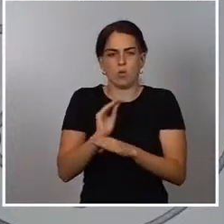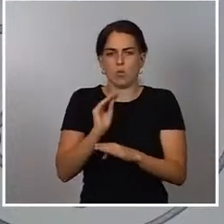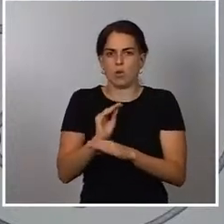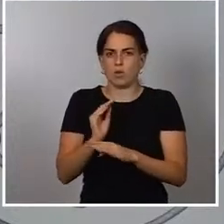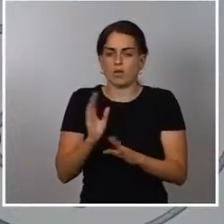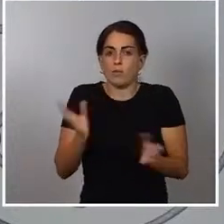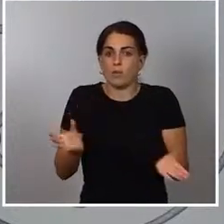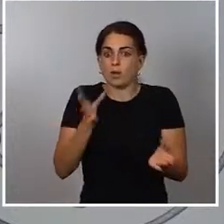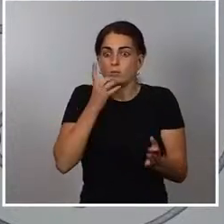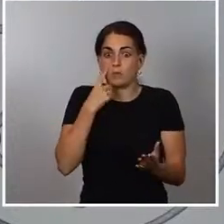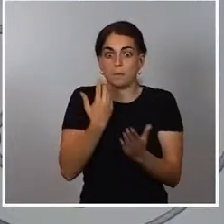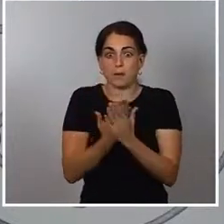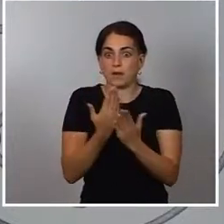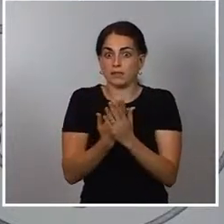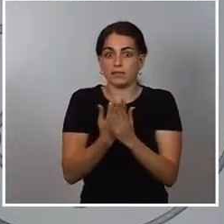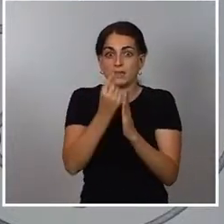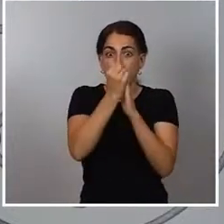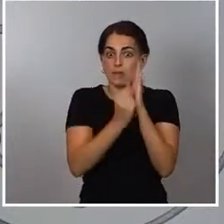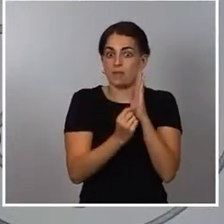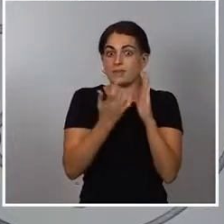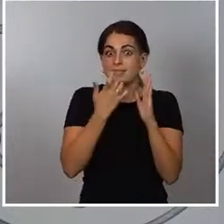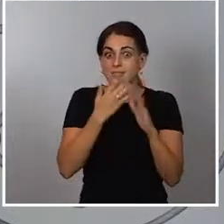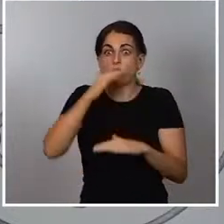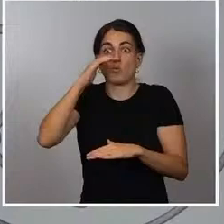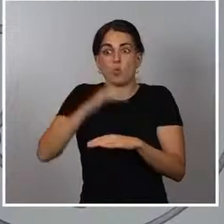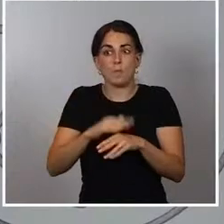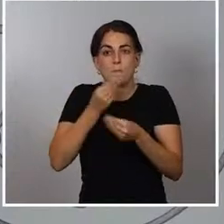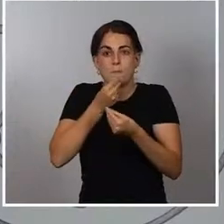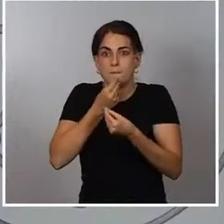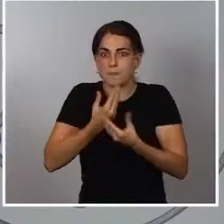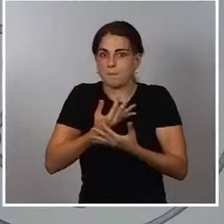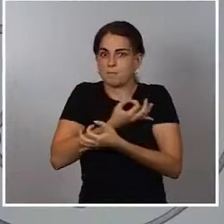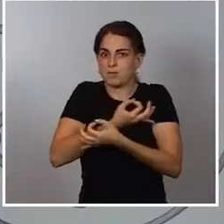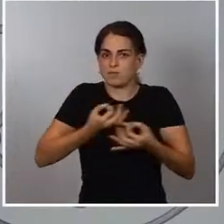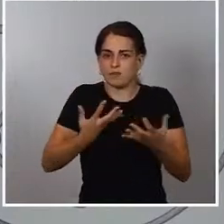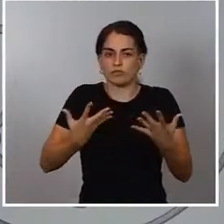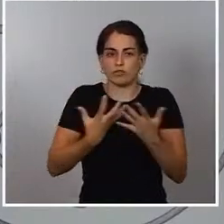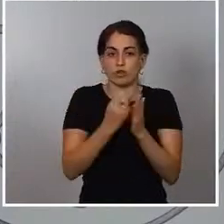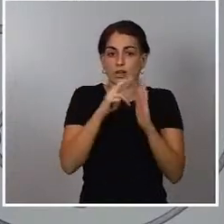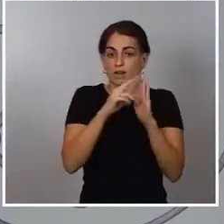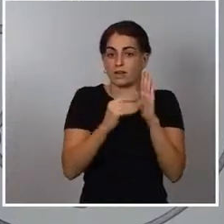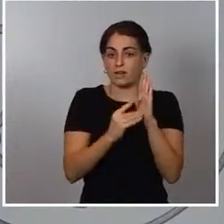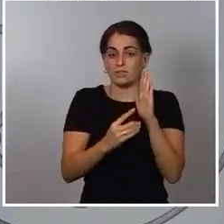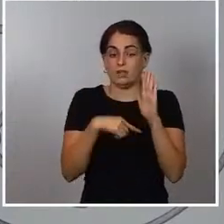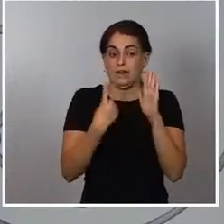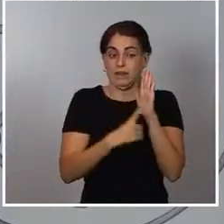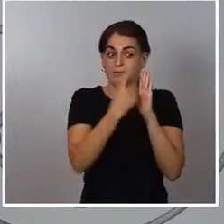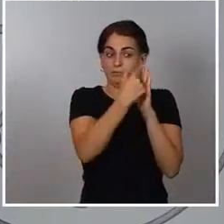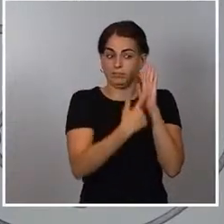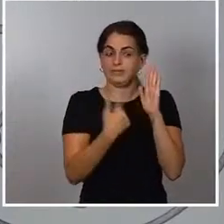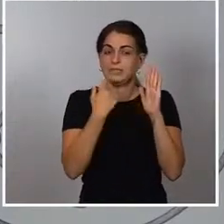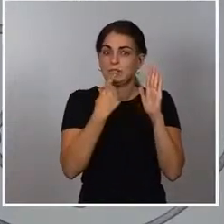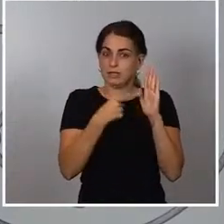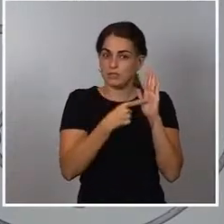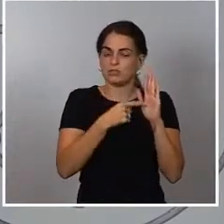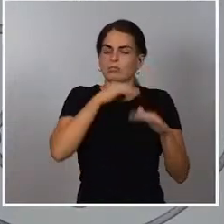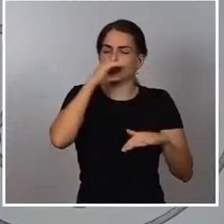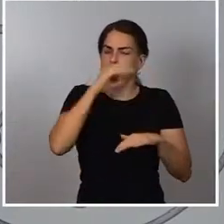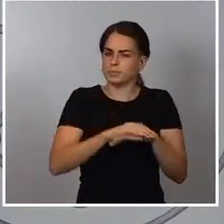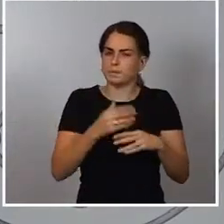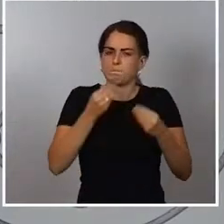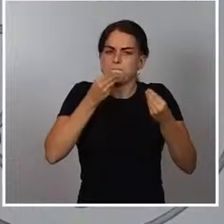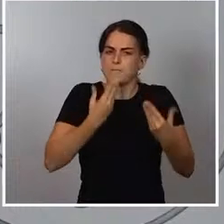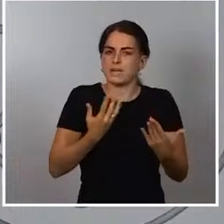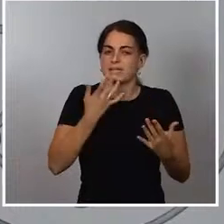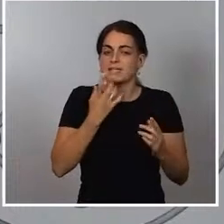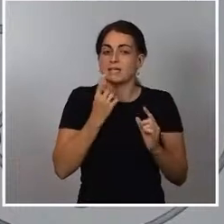que si se cumple tal cual está establecido en el real decreto ley garantiza que no hay contagio al menos se minimiza este